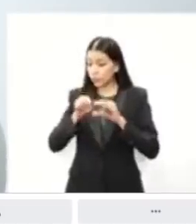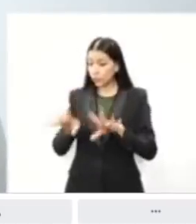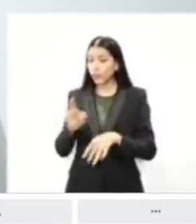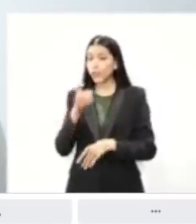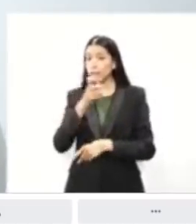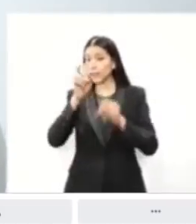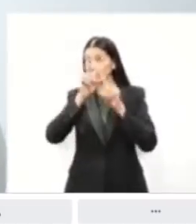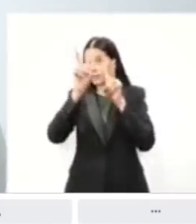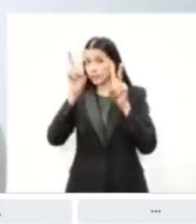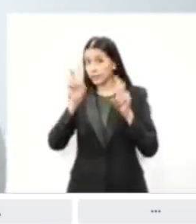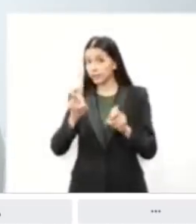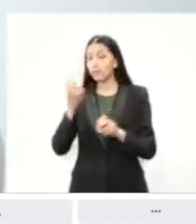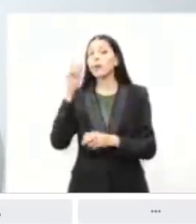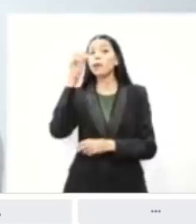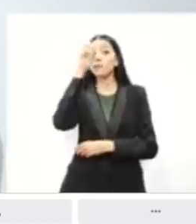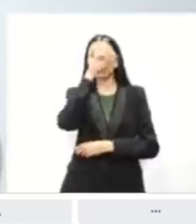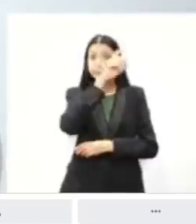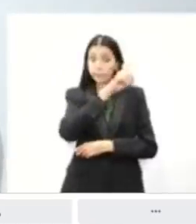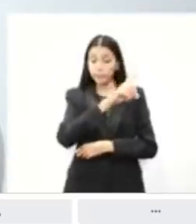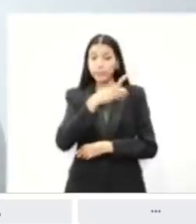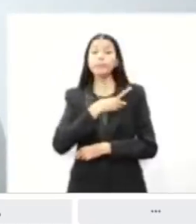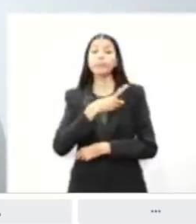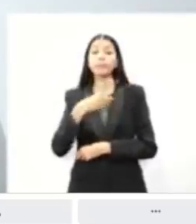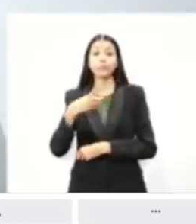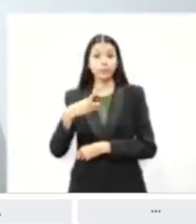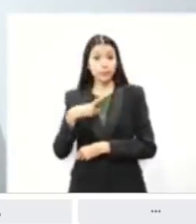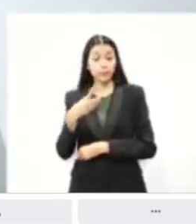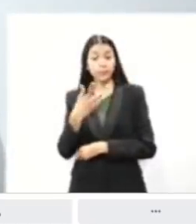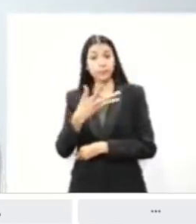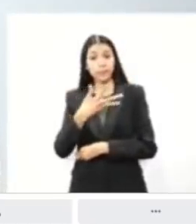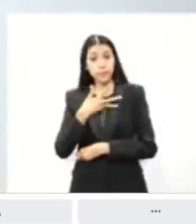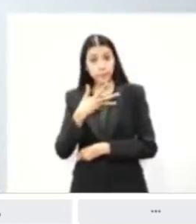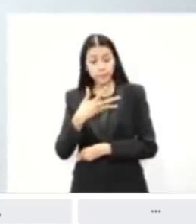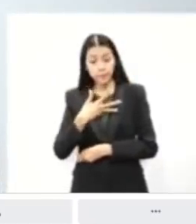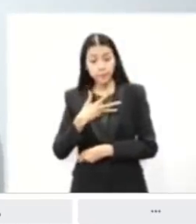delicados que tienen que mantener cierta